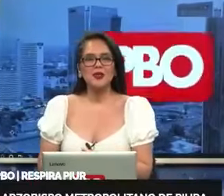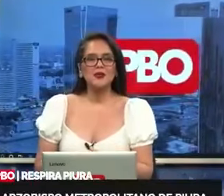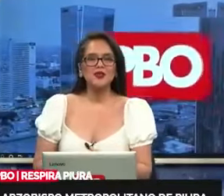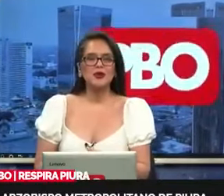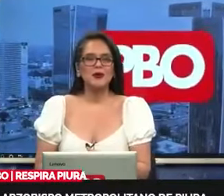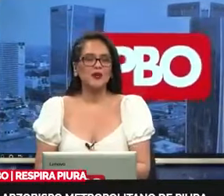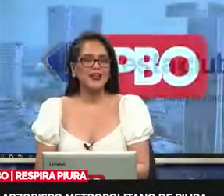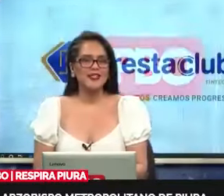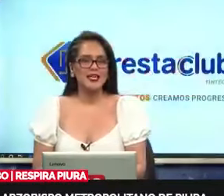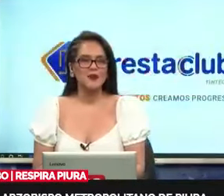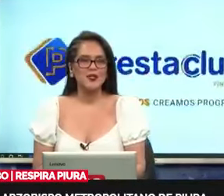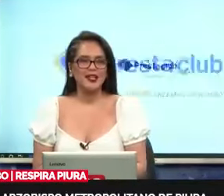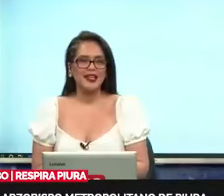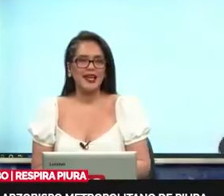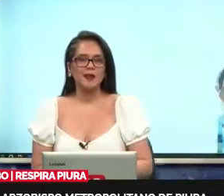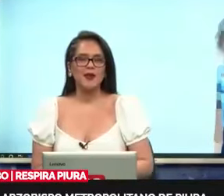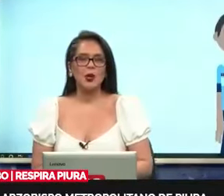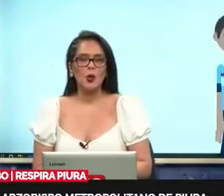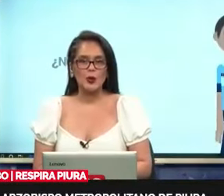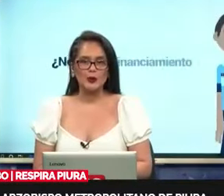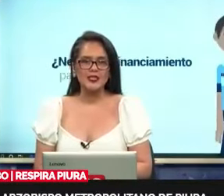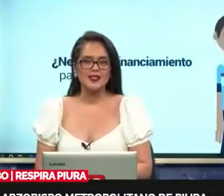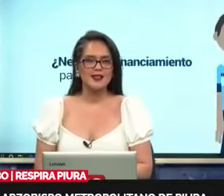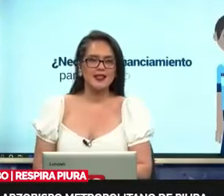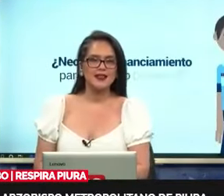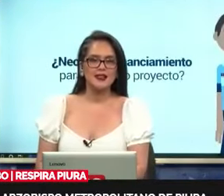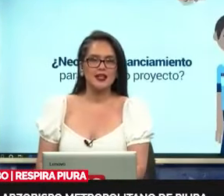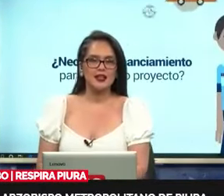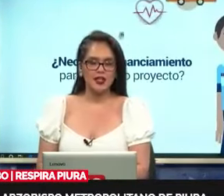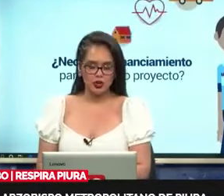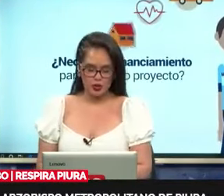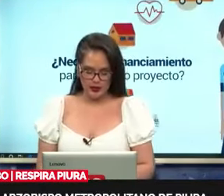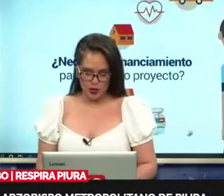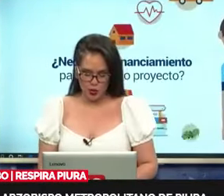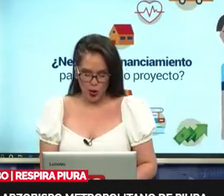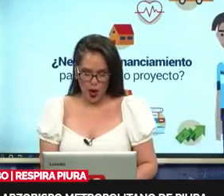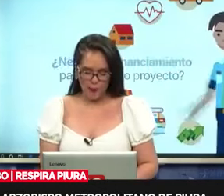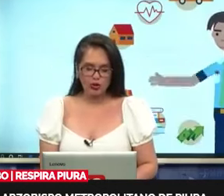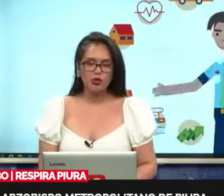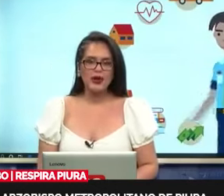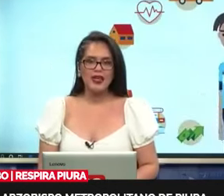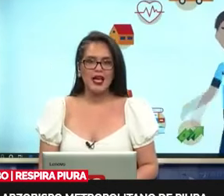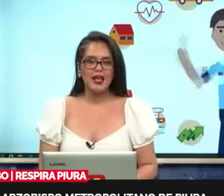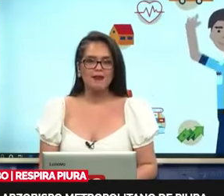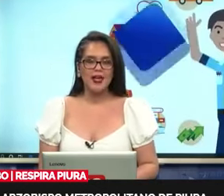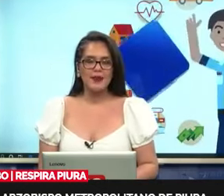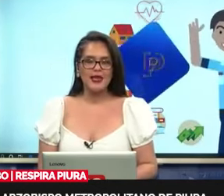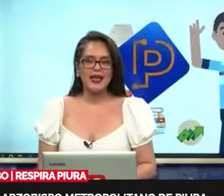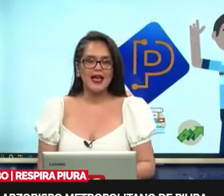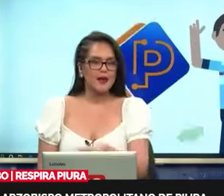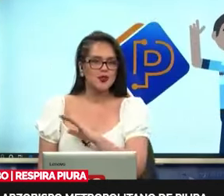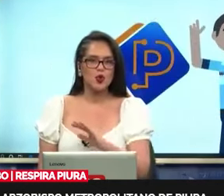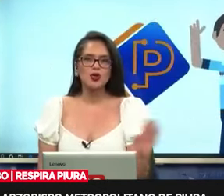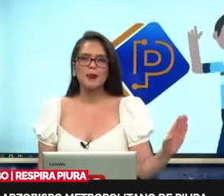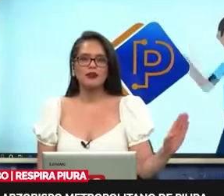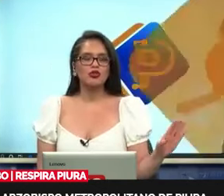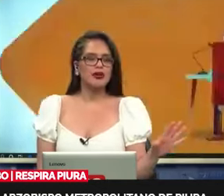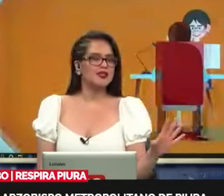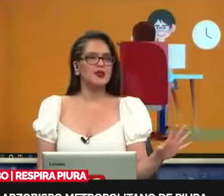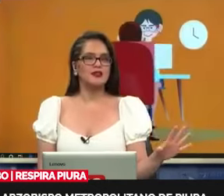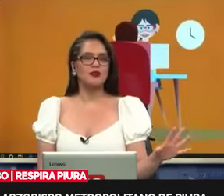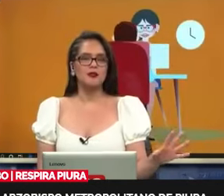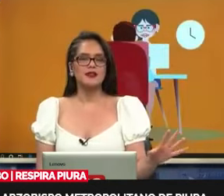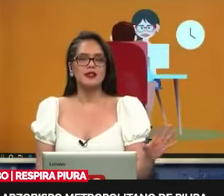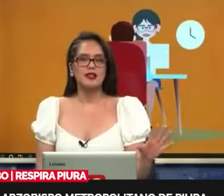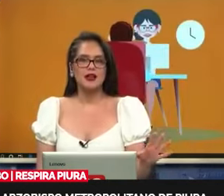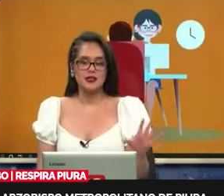¿Qué tal, amigos? Mi nombre es Yuya Rodríguez. Seguimos aquí en PBO Noticias, en la señal de radio 91.9 de la FM y en absolutamente todas